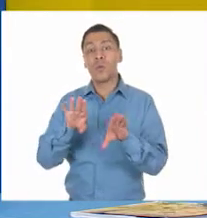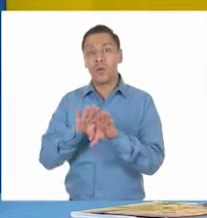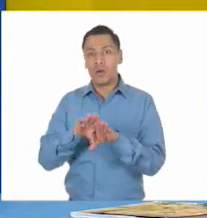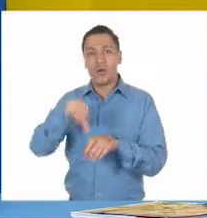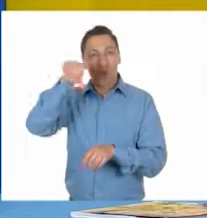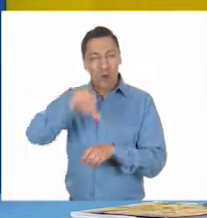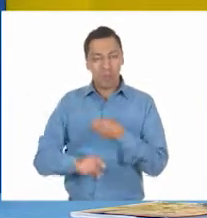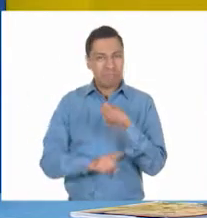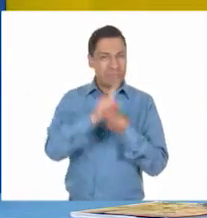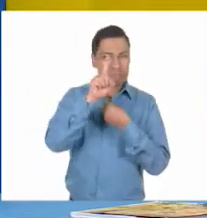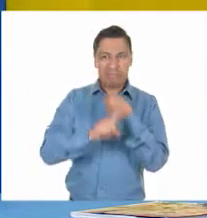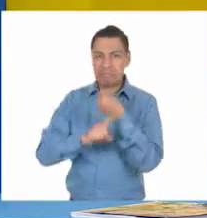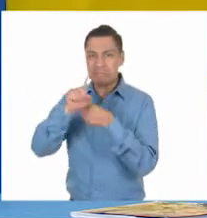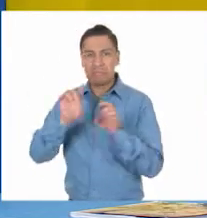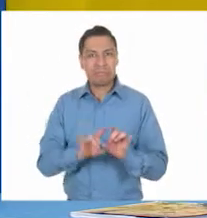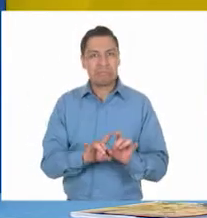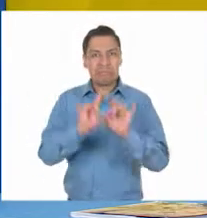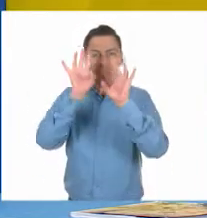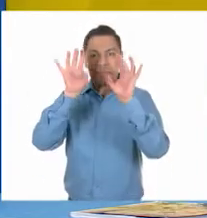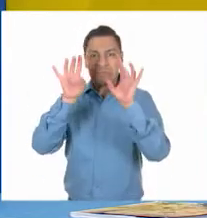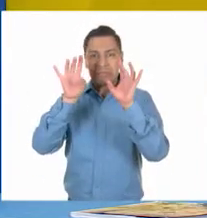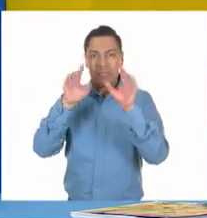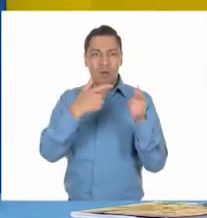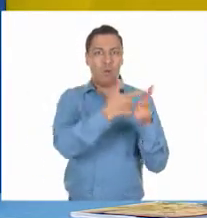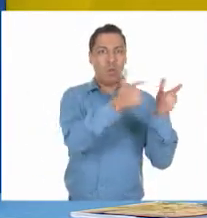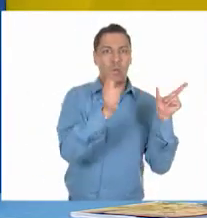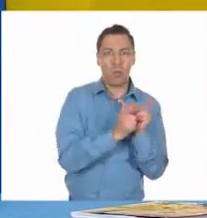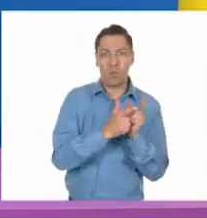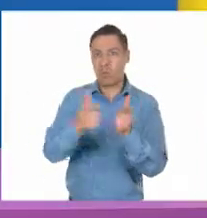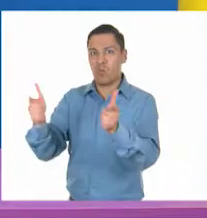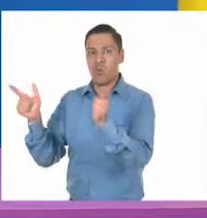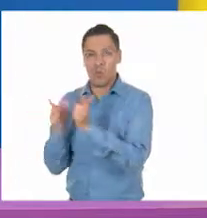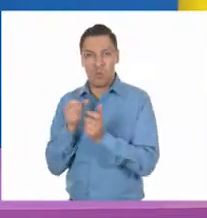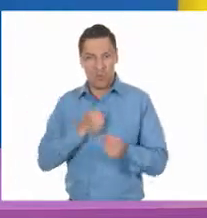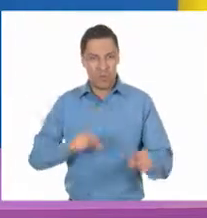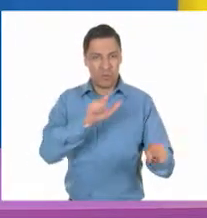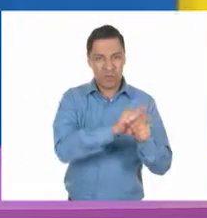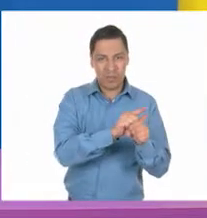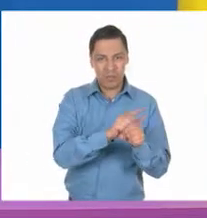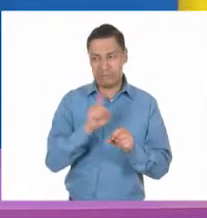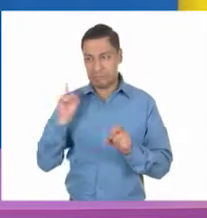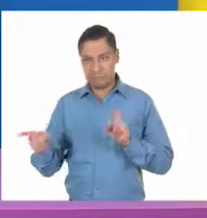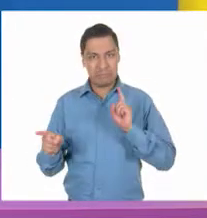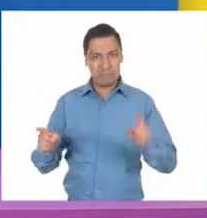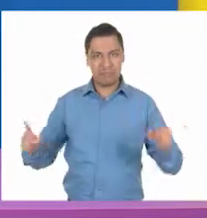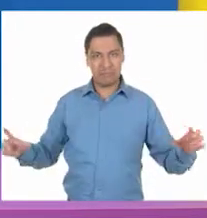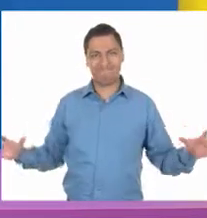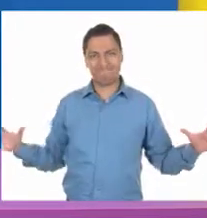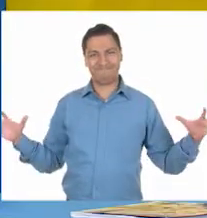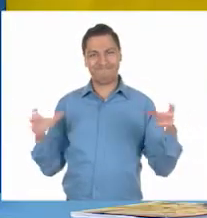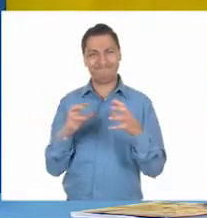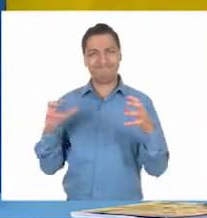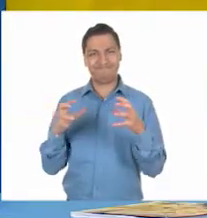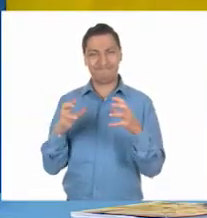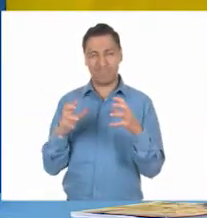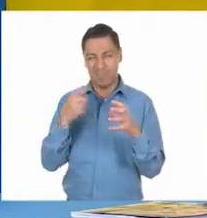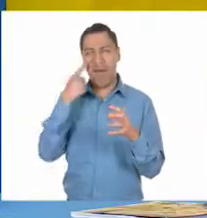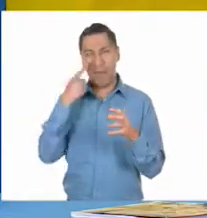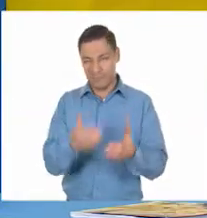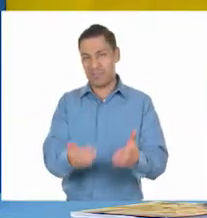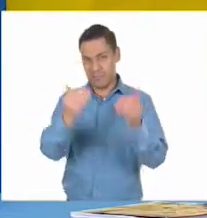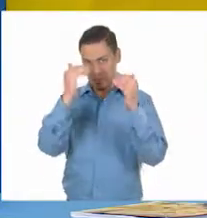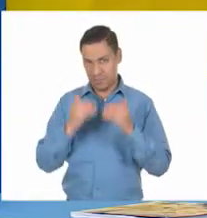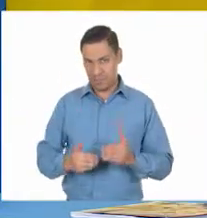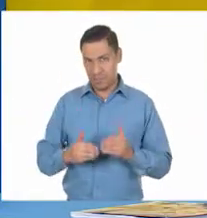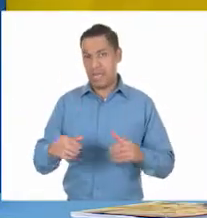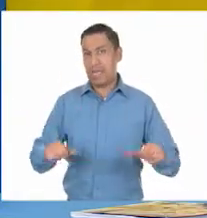que existen y se generan entre algunos grupos sociales. ¡Ah! ¡Vamos a ver eso! Pues vamos a hacer